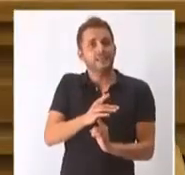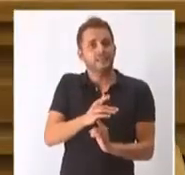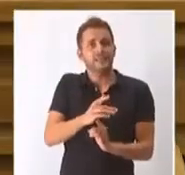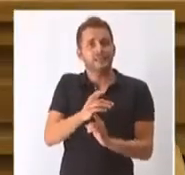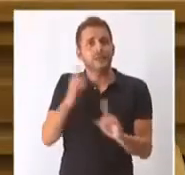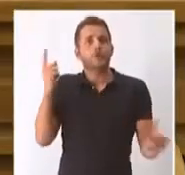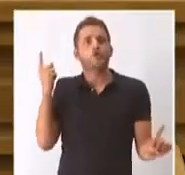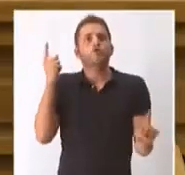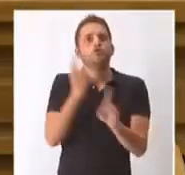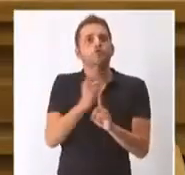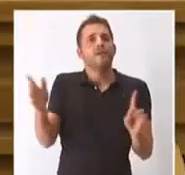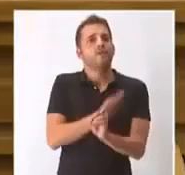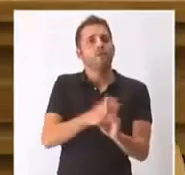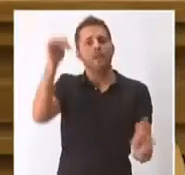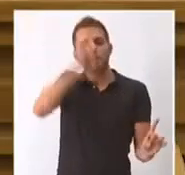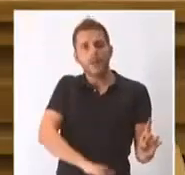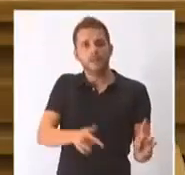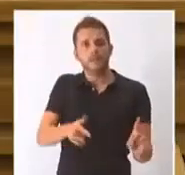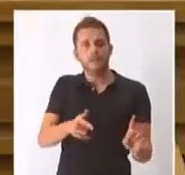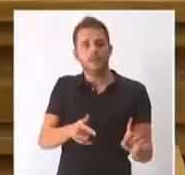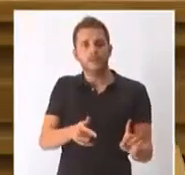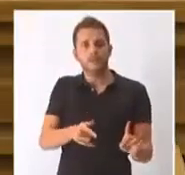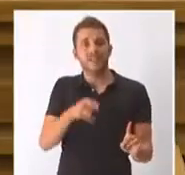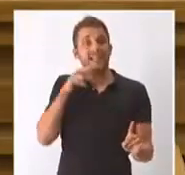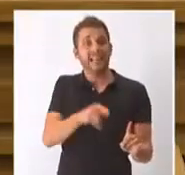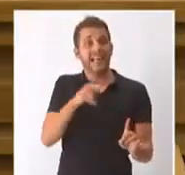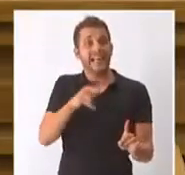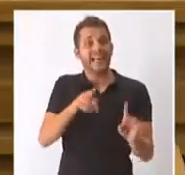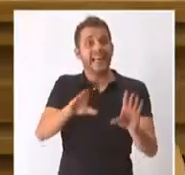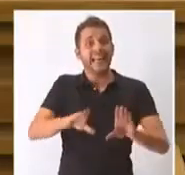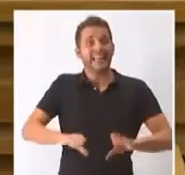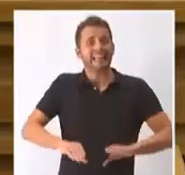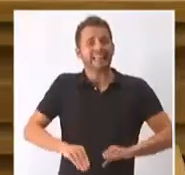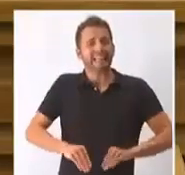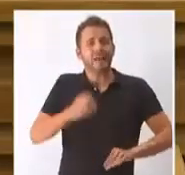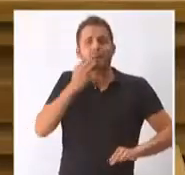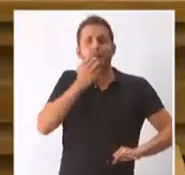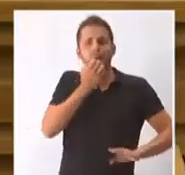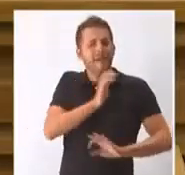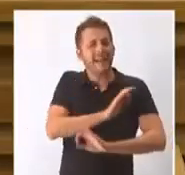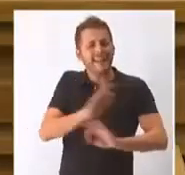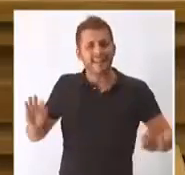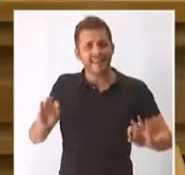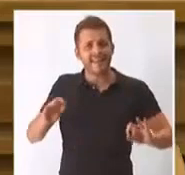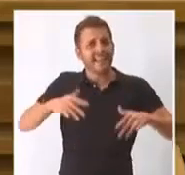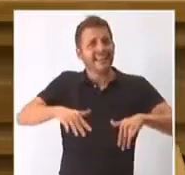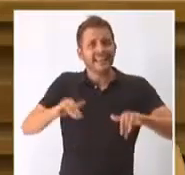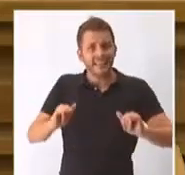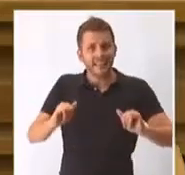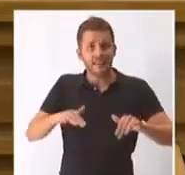machista sobre la que no se puede admitir ninguna broma ninguna